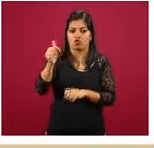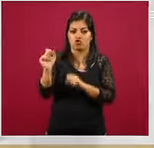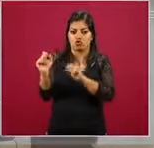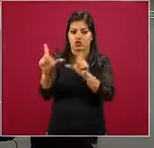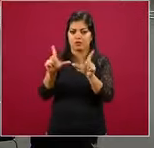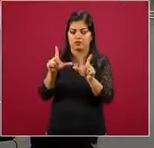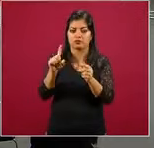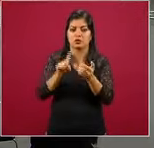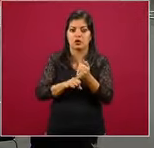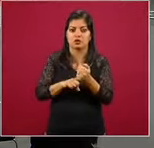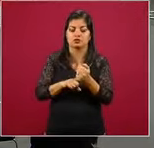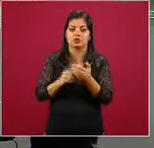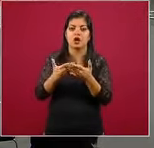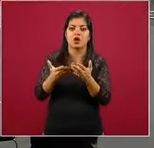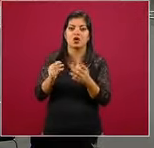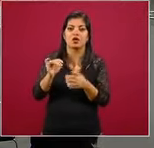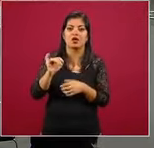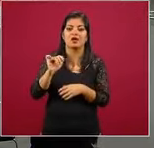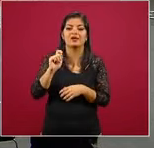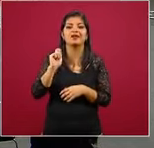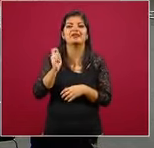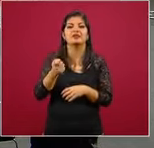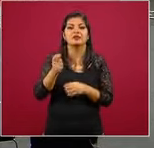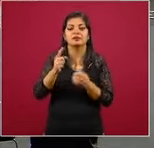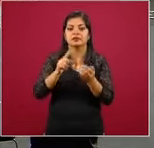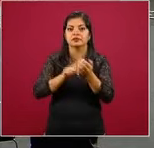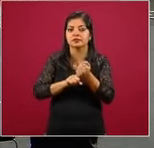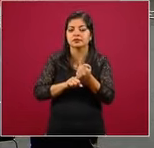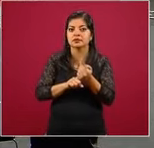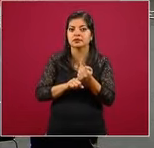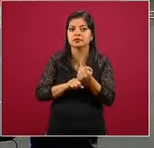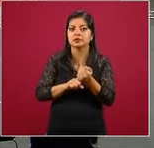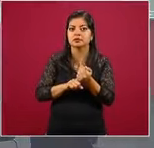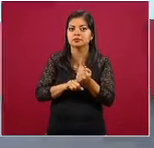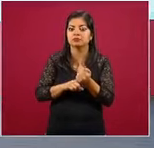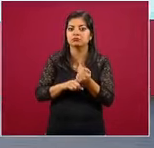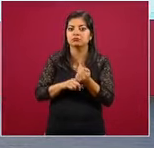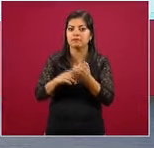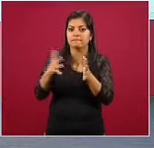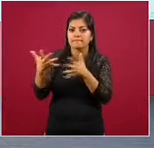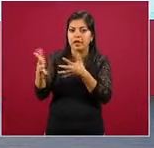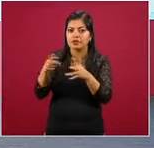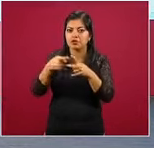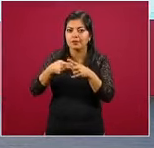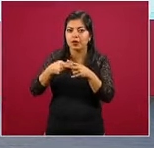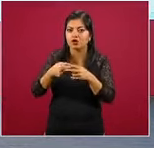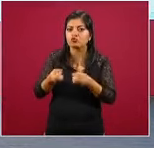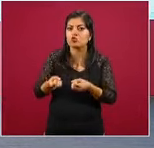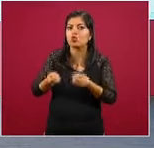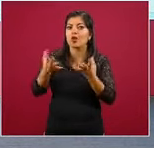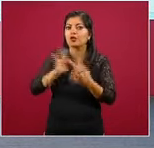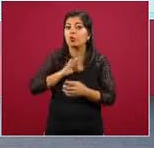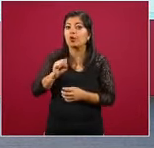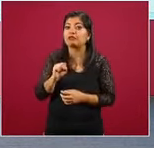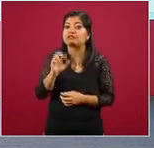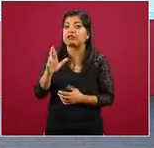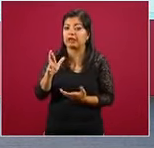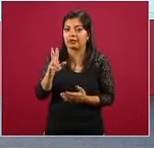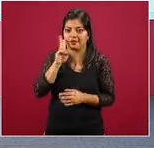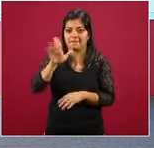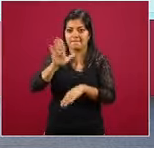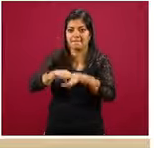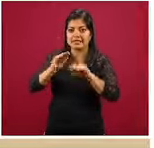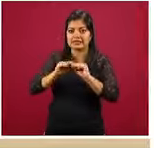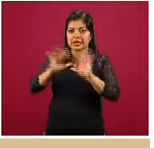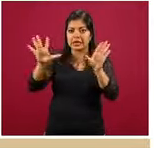diapositiva, donde ya tenemos ahora sí las tendencias de los casos estimados. Aquí podemos ver más claramente cómo se